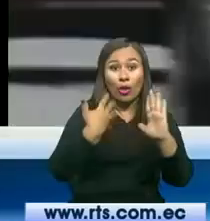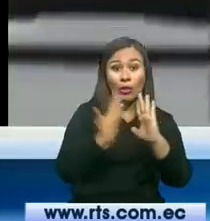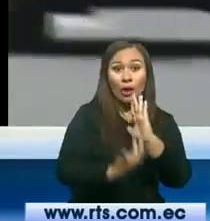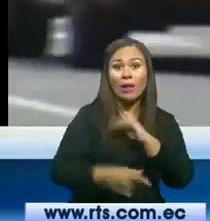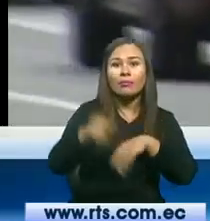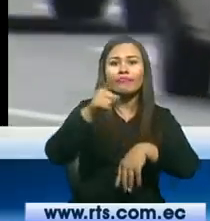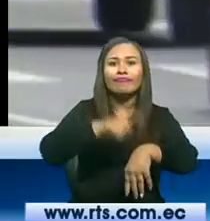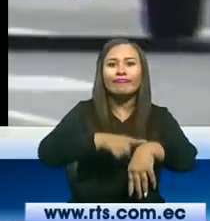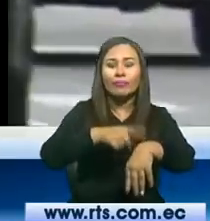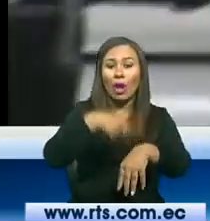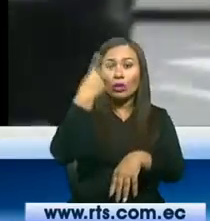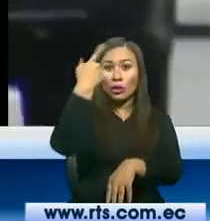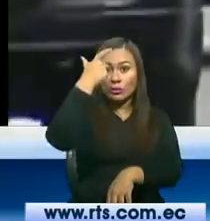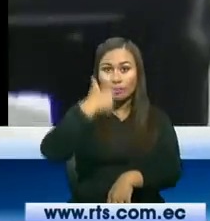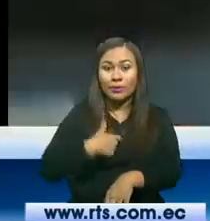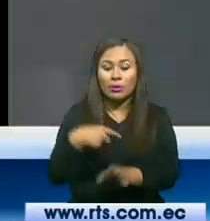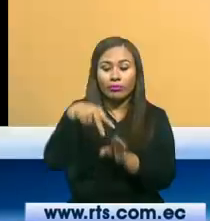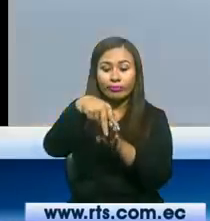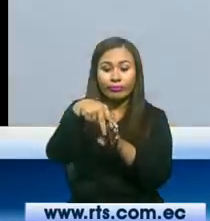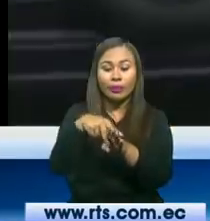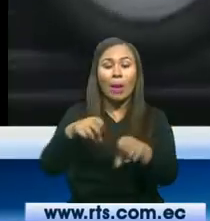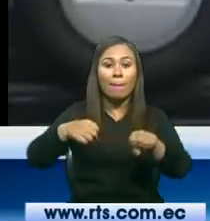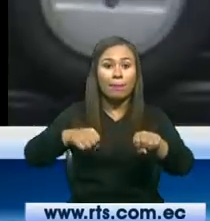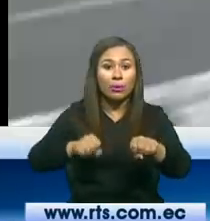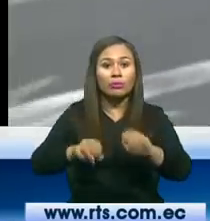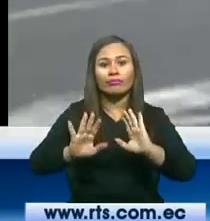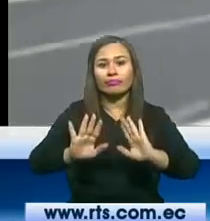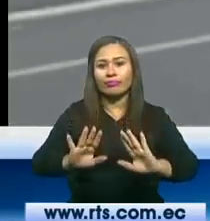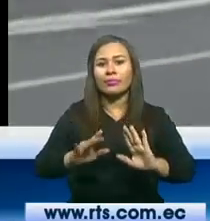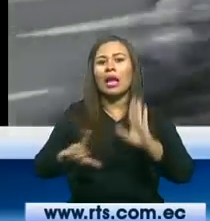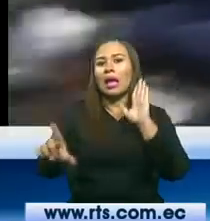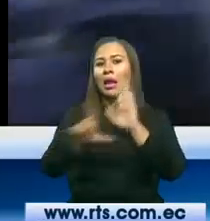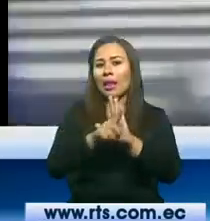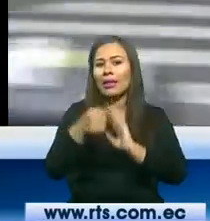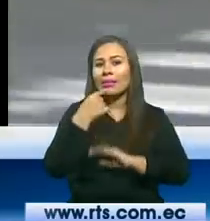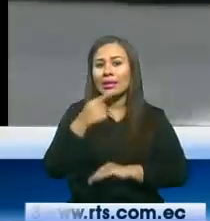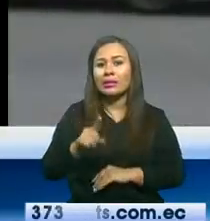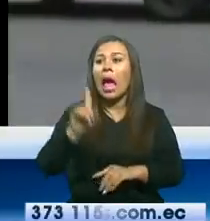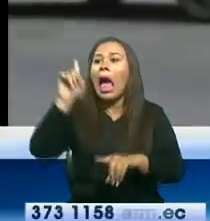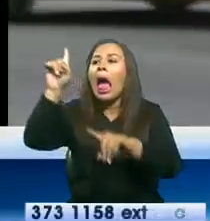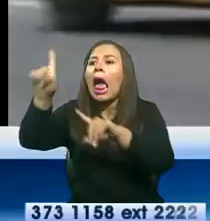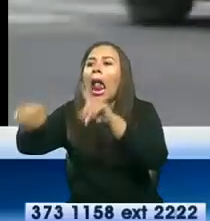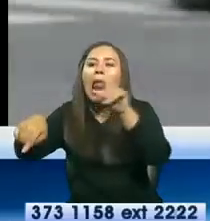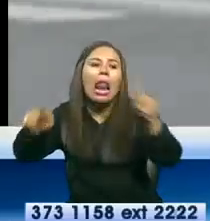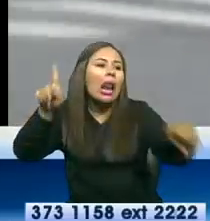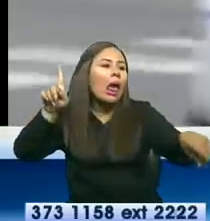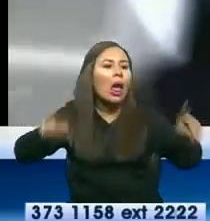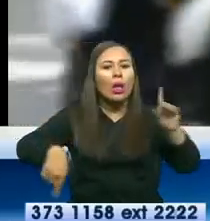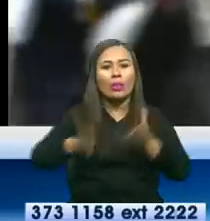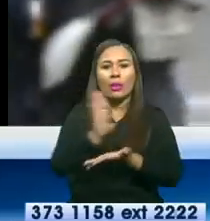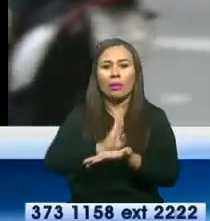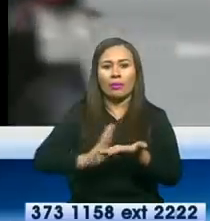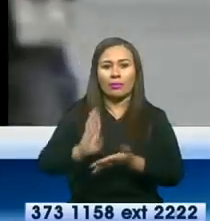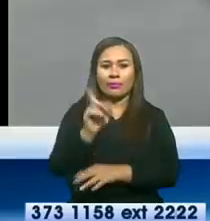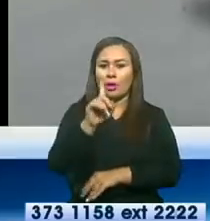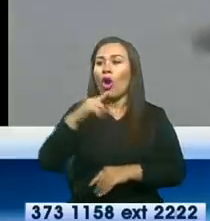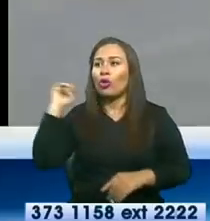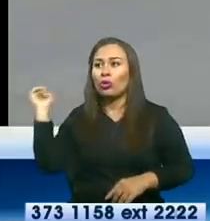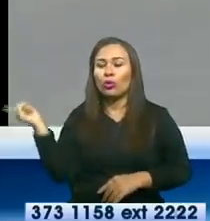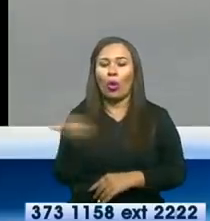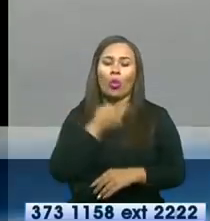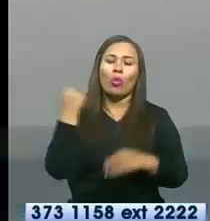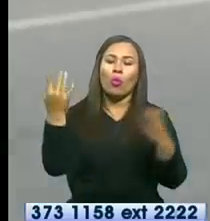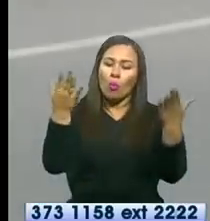2 personas se movilicen en motos. Se prevé que la norma se aplique no solo en ciertos barrios, sino en todo Guayaquil,